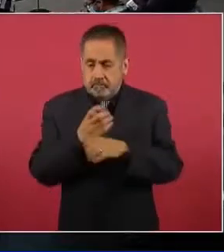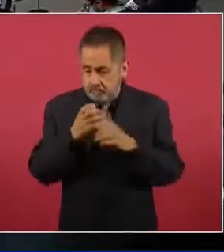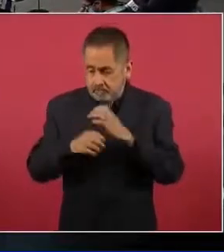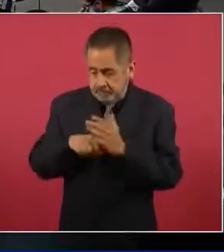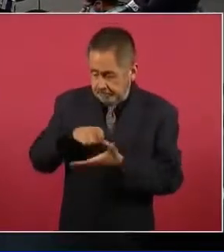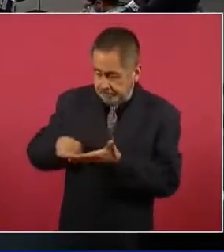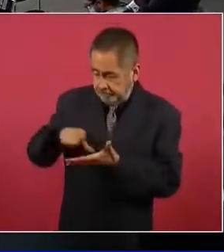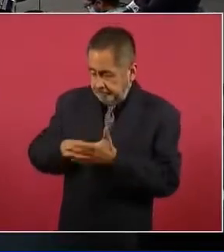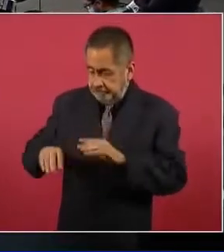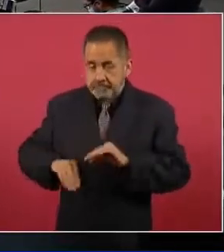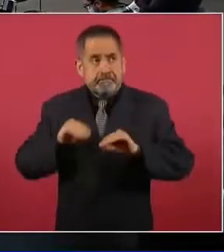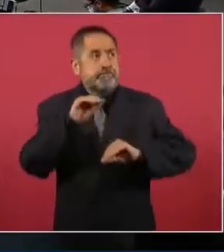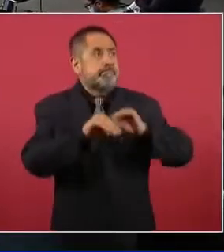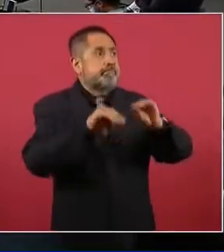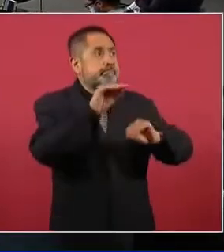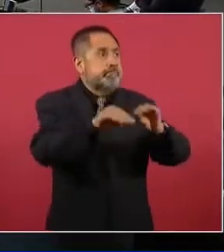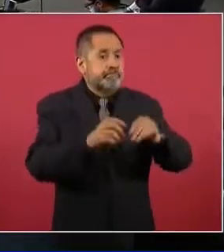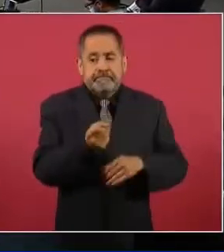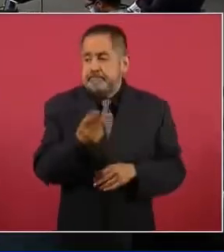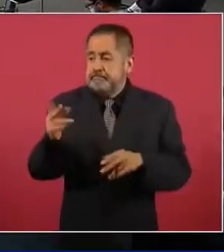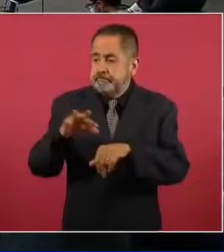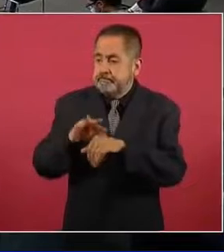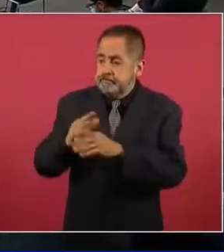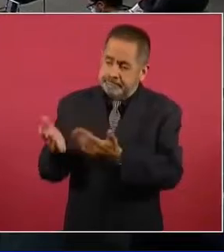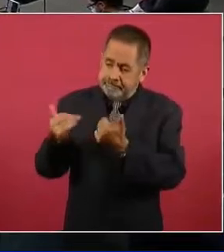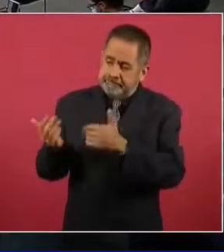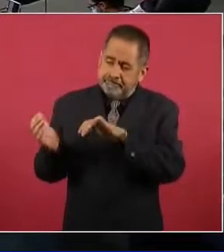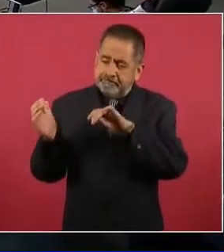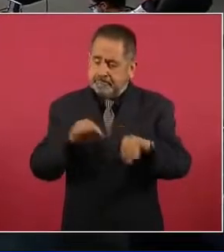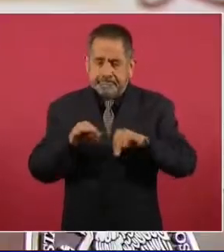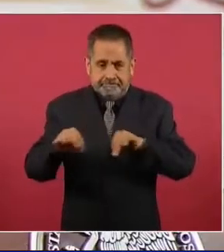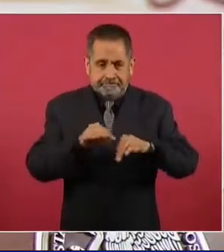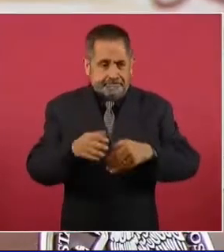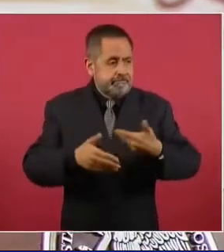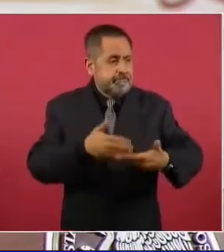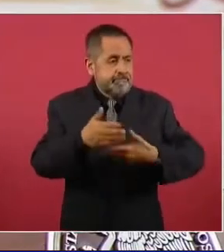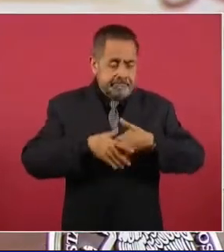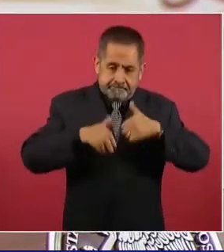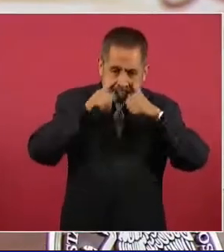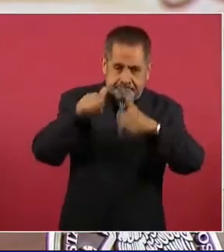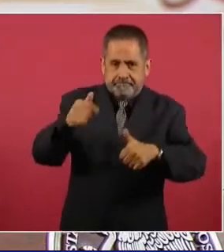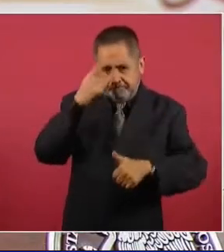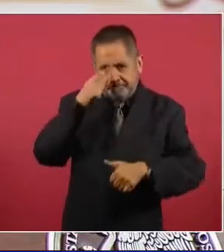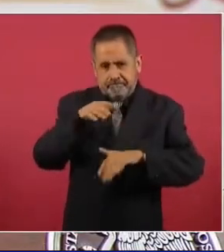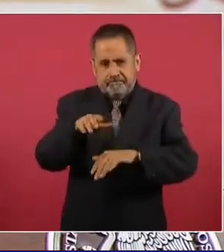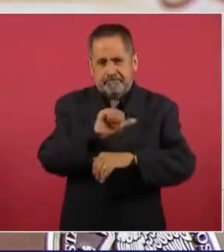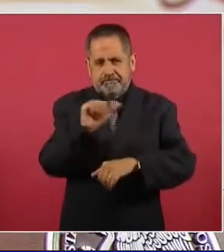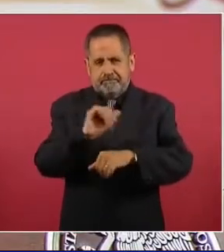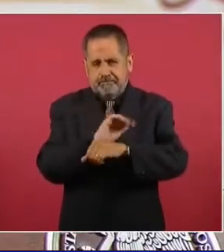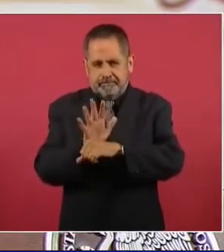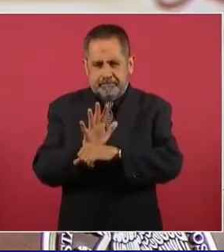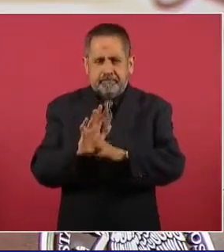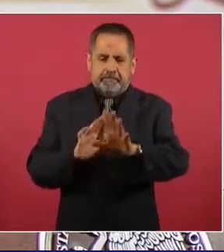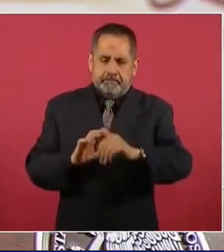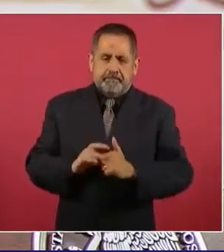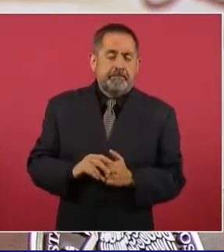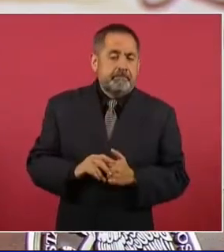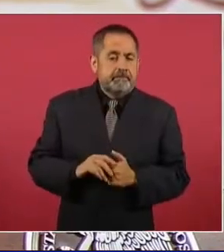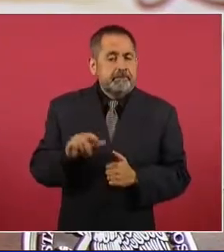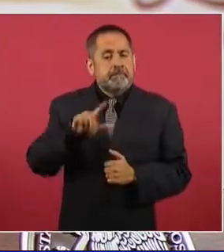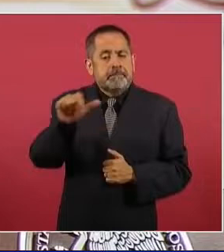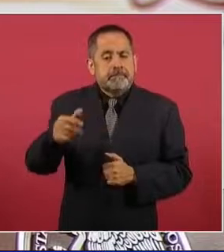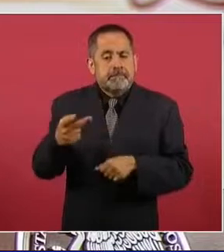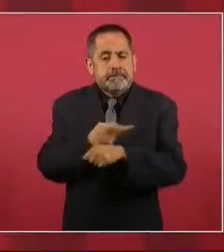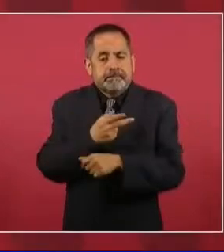equipos y contratación de personal para la pandemia. Y luego hemos